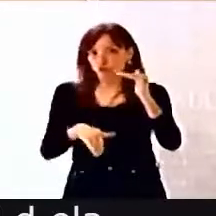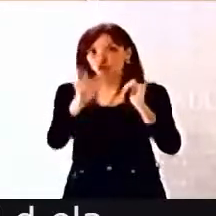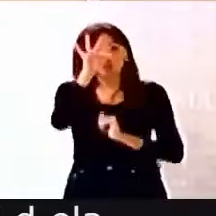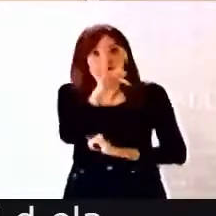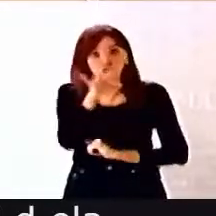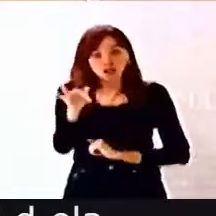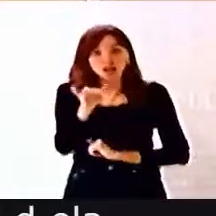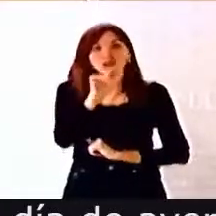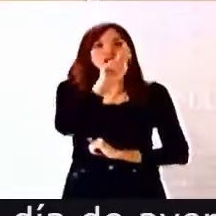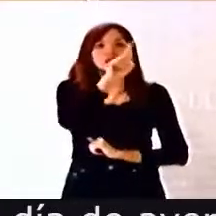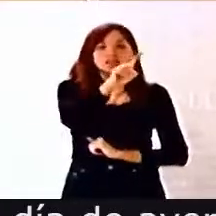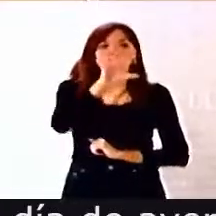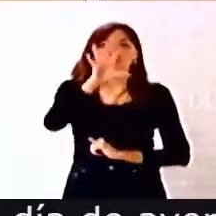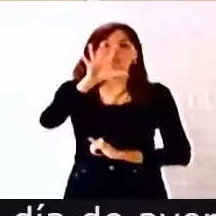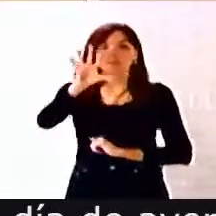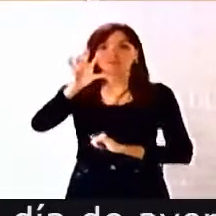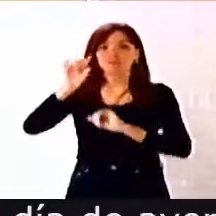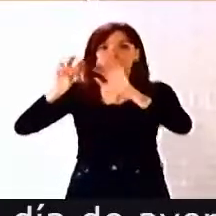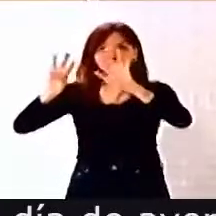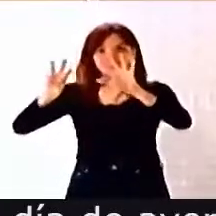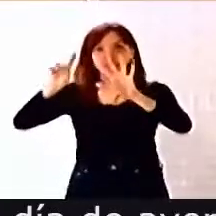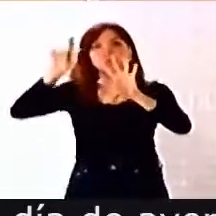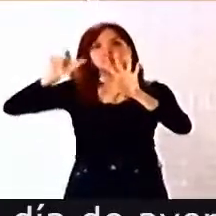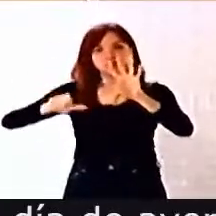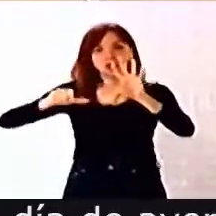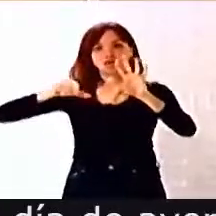158 hospitalizados,